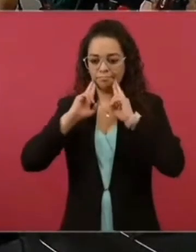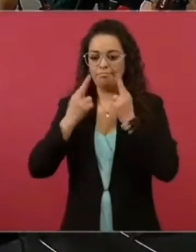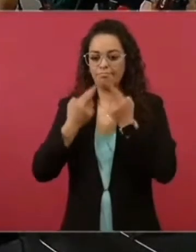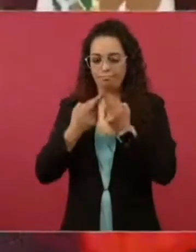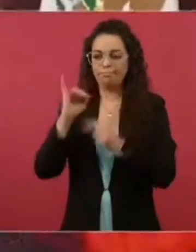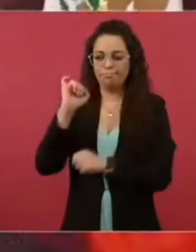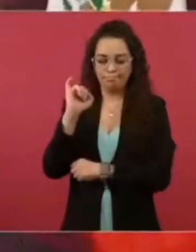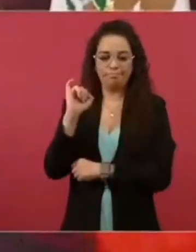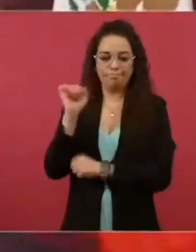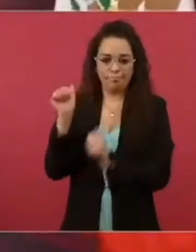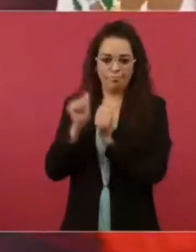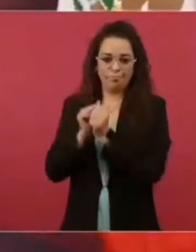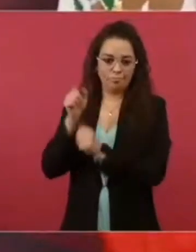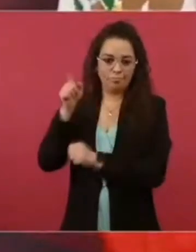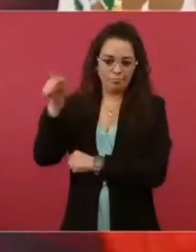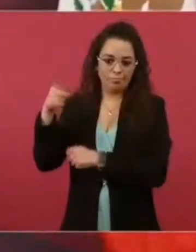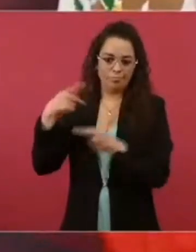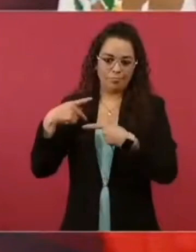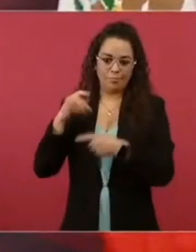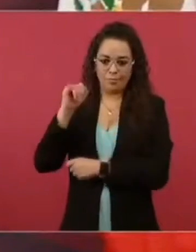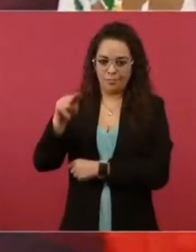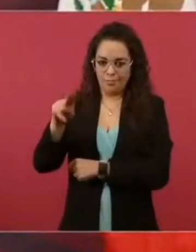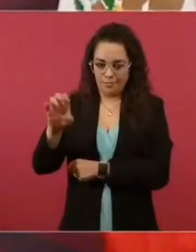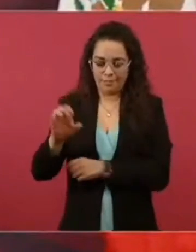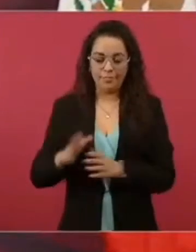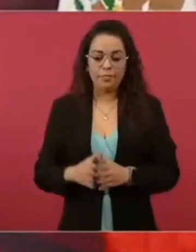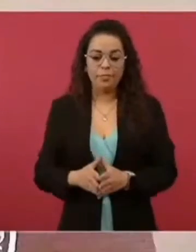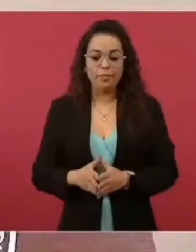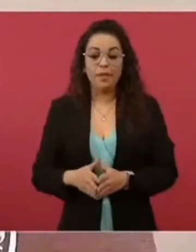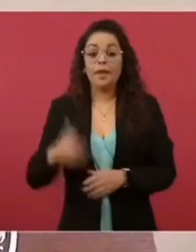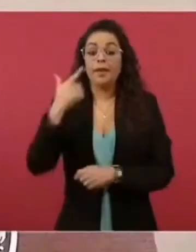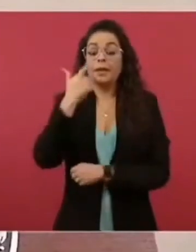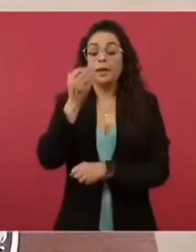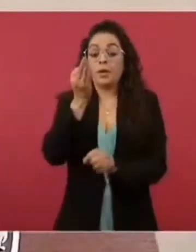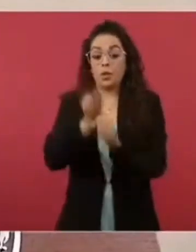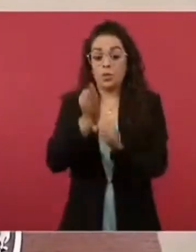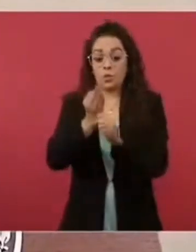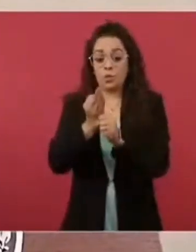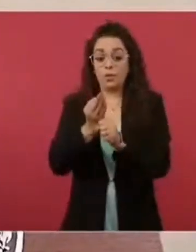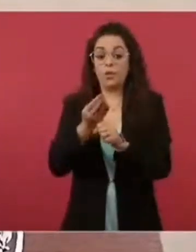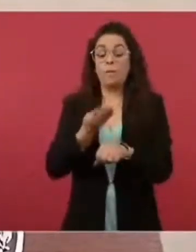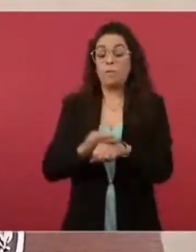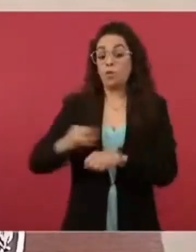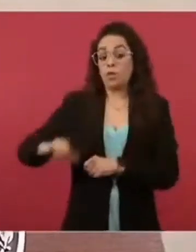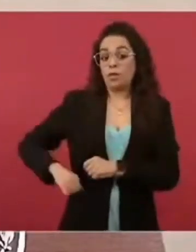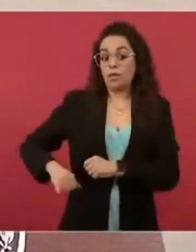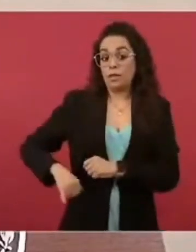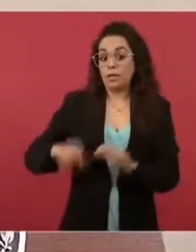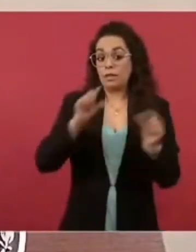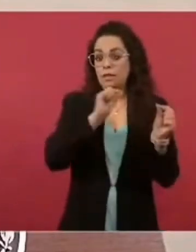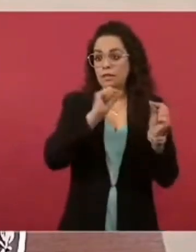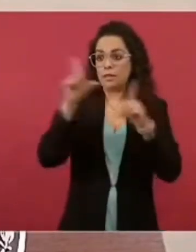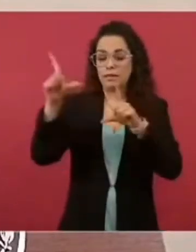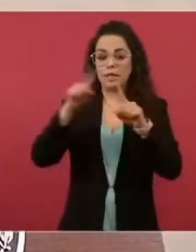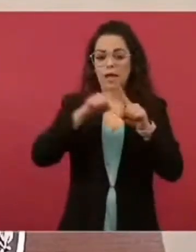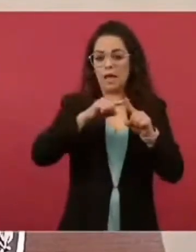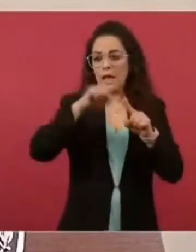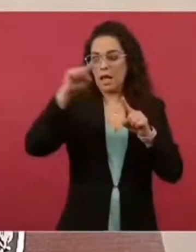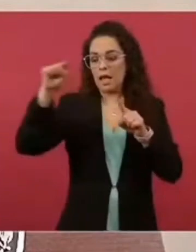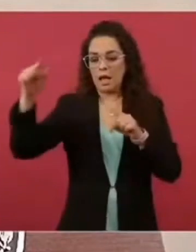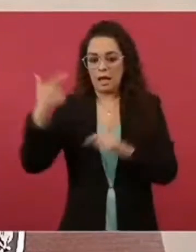eh, te voy a poner dos gráficas que son interesantes. Una sobre el salario,